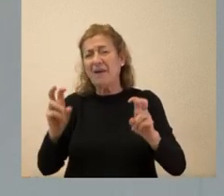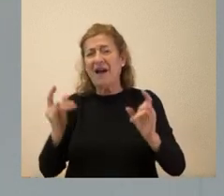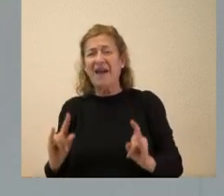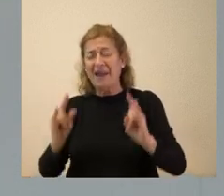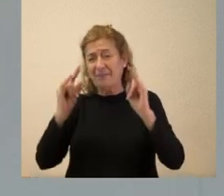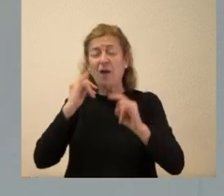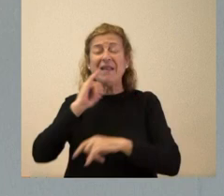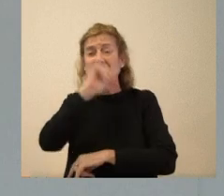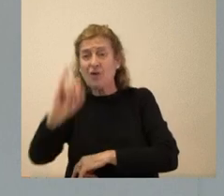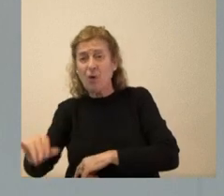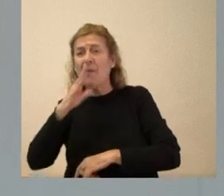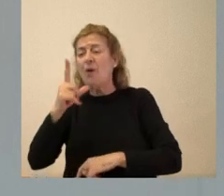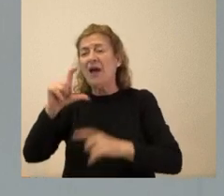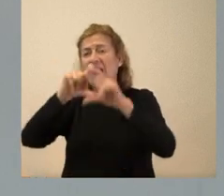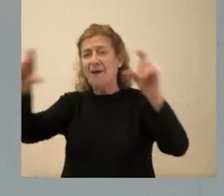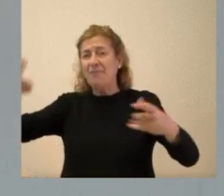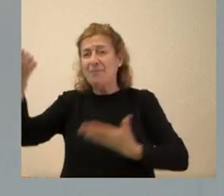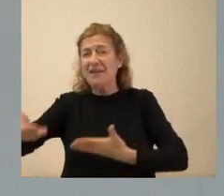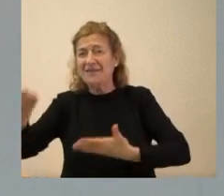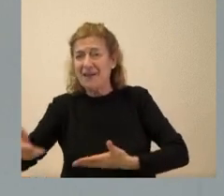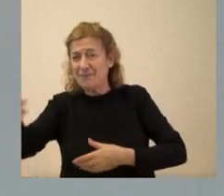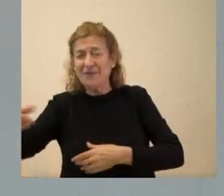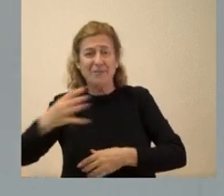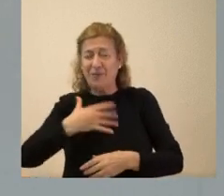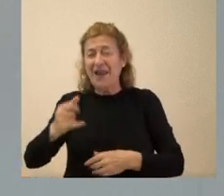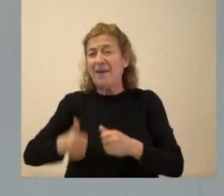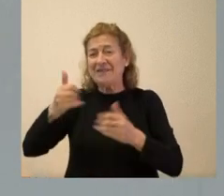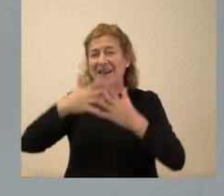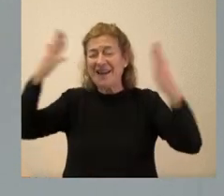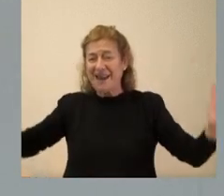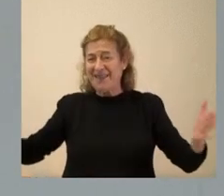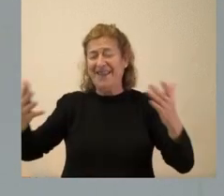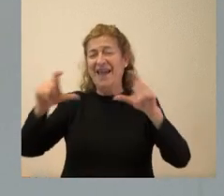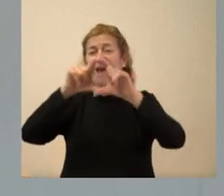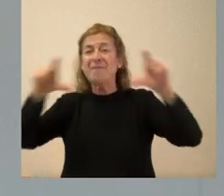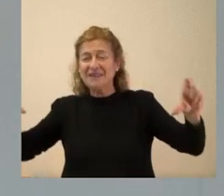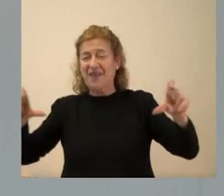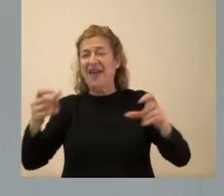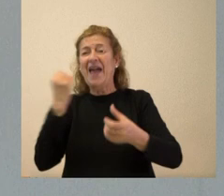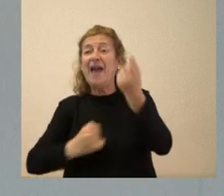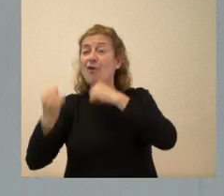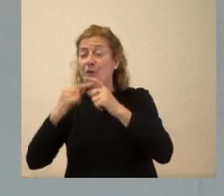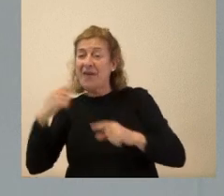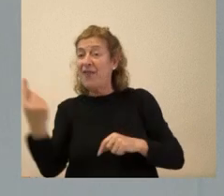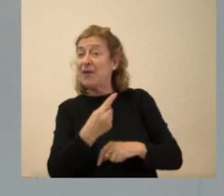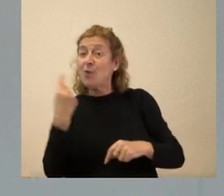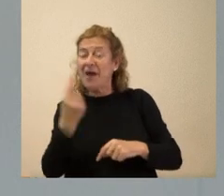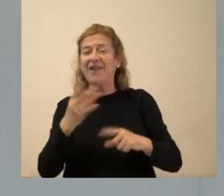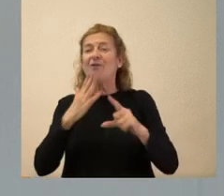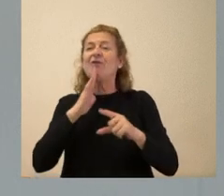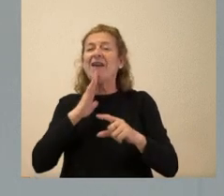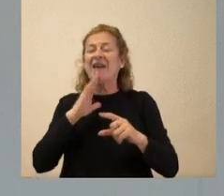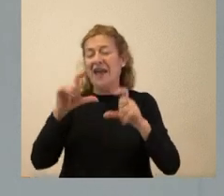importantes que ahí se han ubicado que son quizás la mayores empresas de economía circular y que están ubicadas en la provincia de